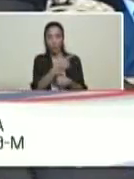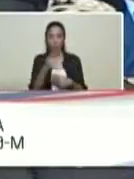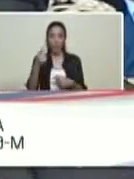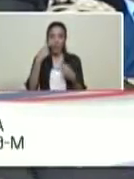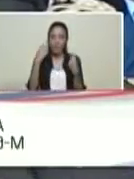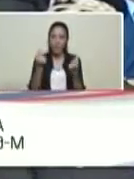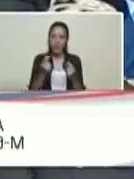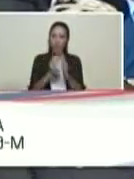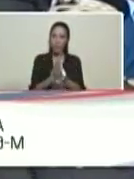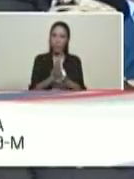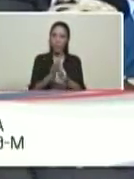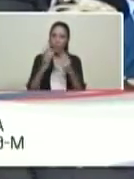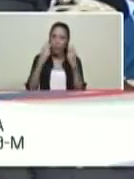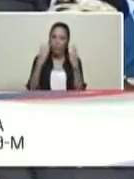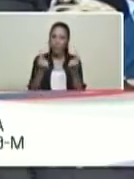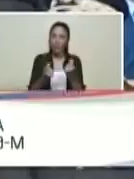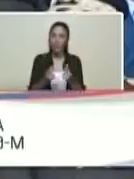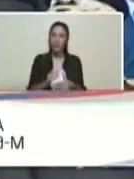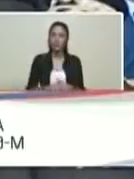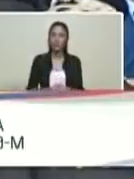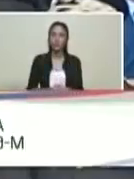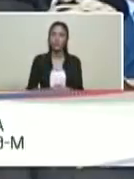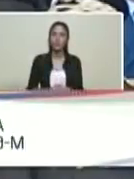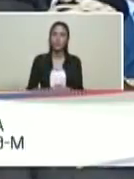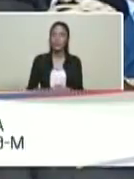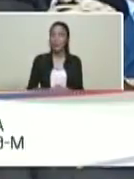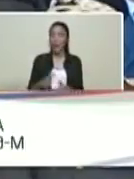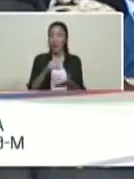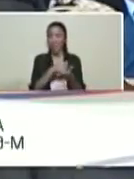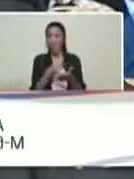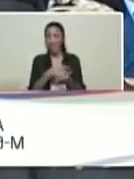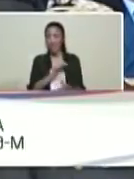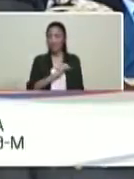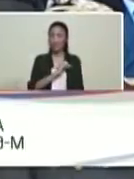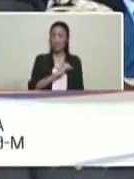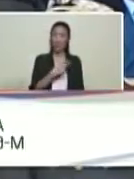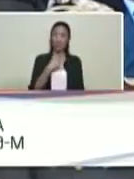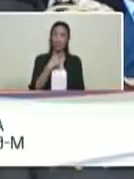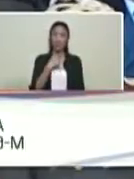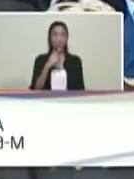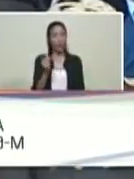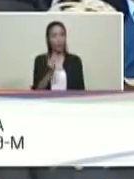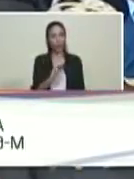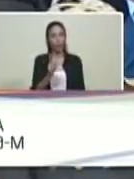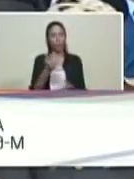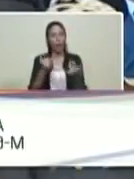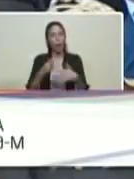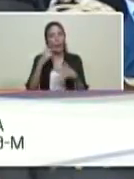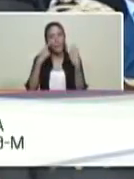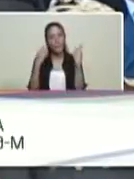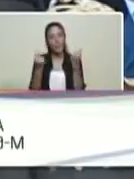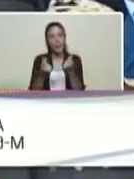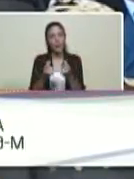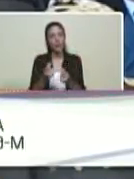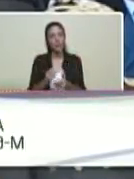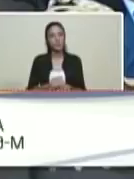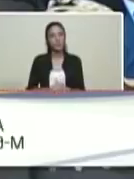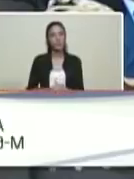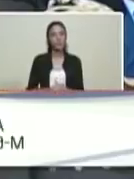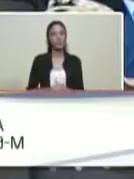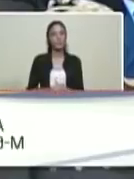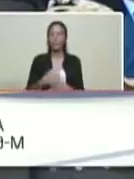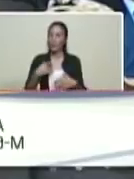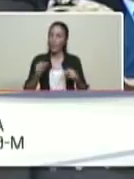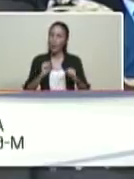alerta que nadie baje la guardia no es tiempo de bajar la guardia es tiempo de